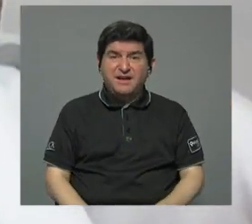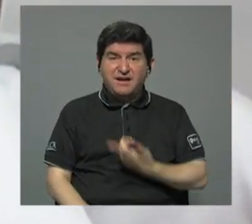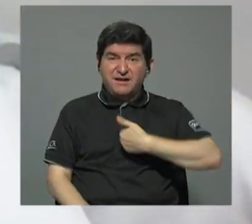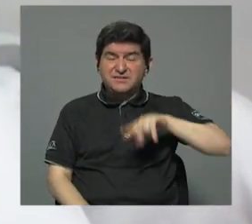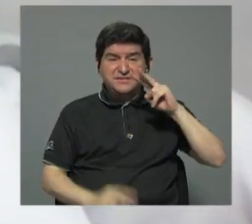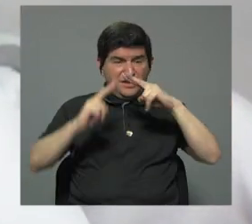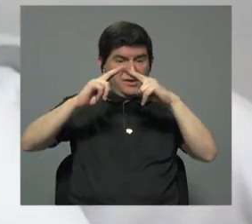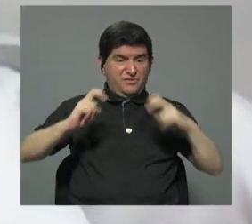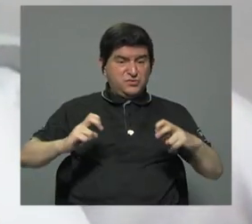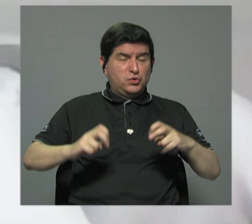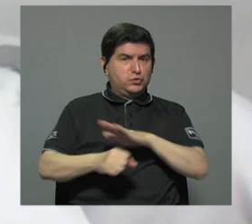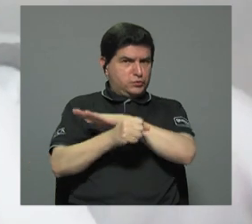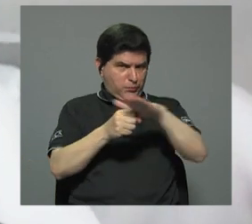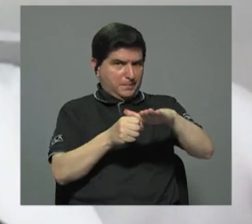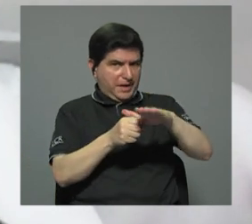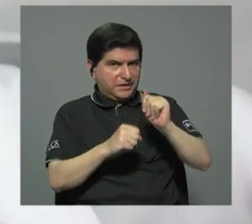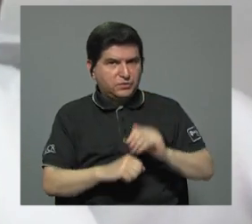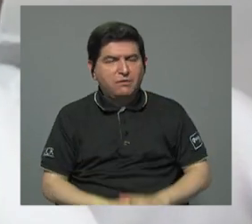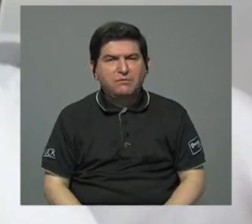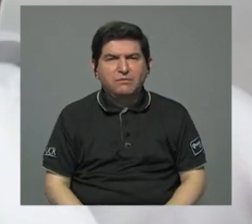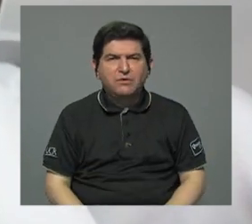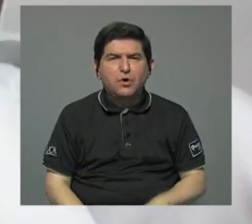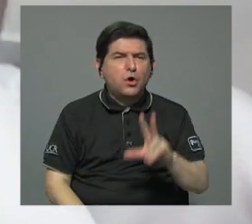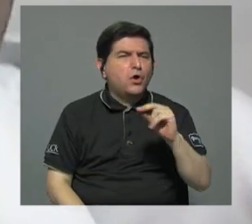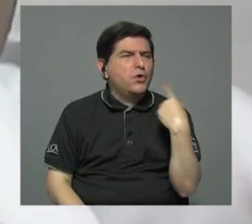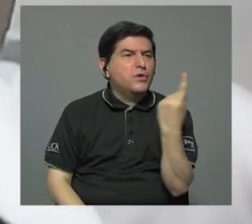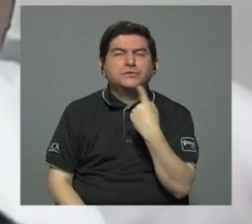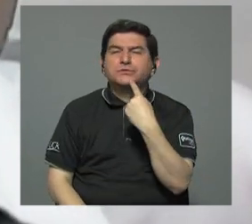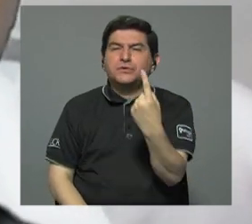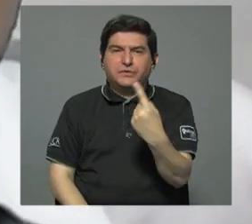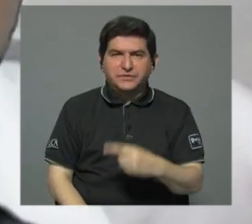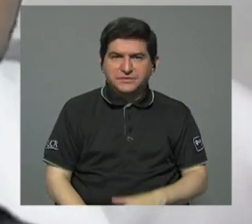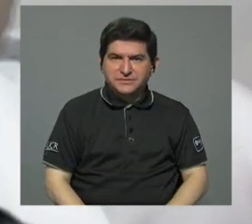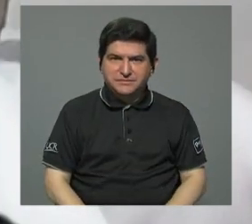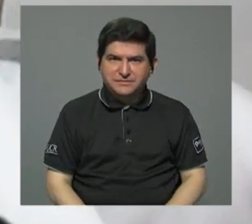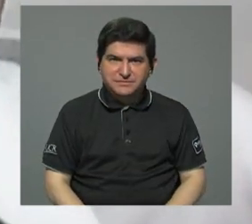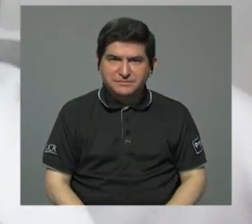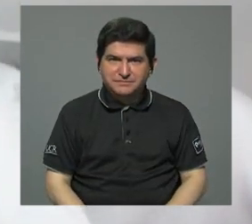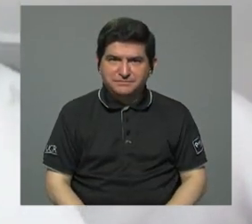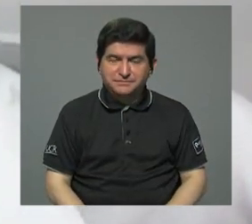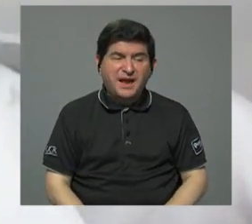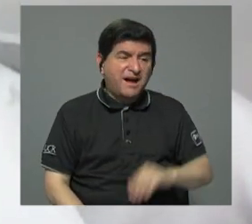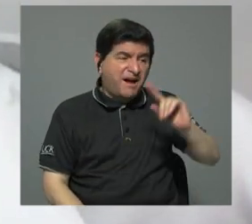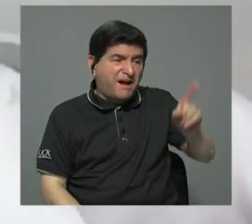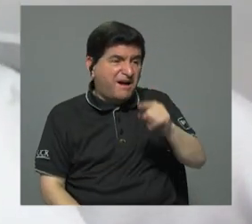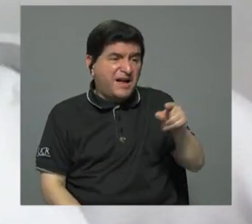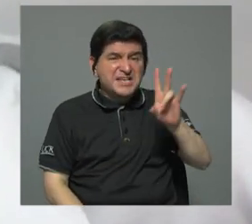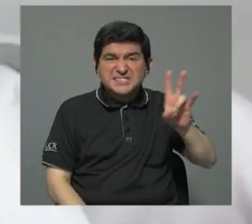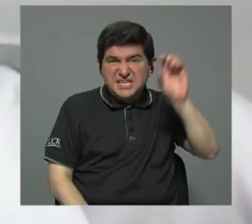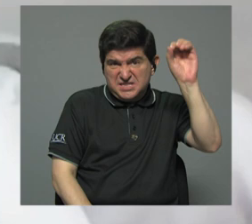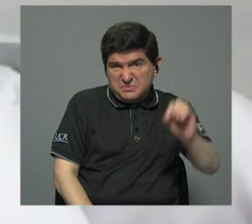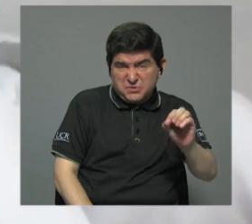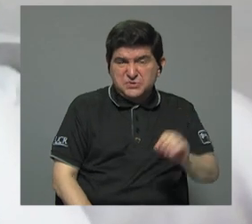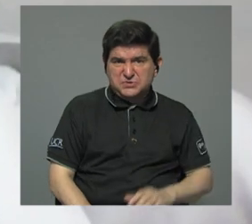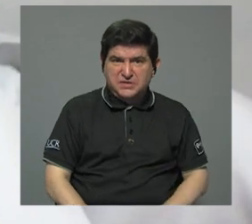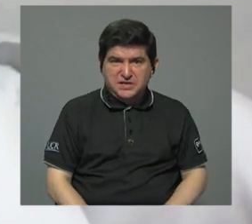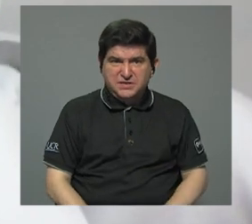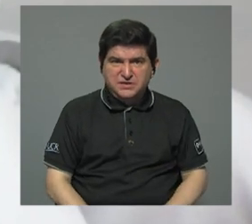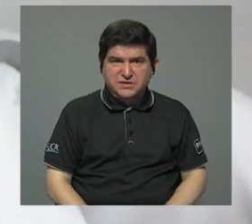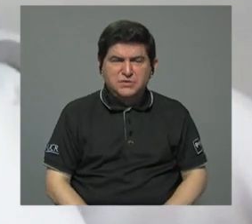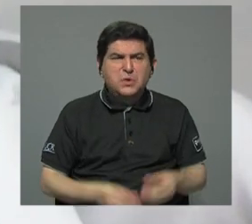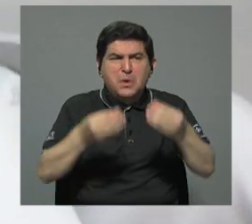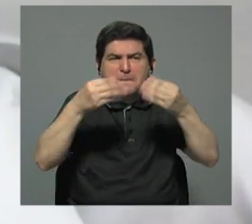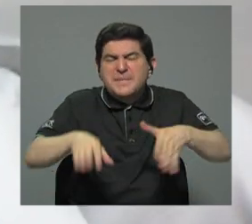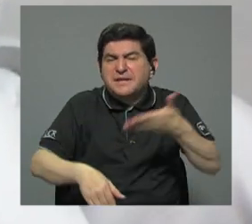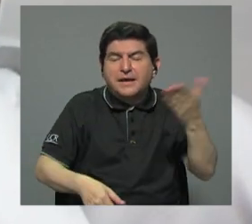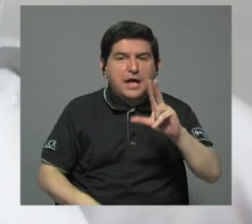vamos a ver de una manera integral, no veámoslo como decir, bueno, si quitamos un 7%, ¿qué